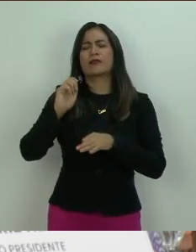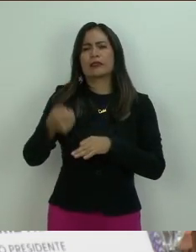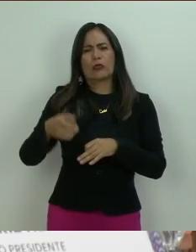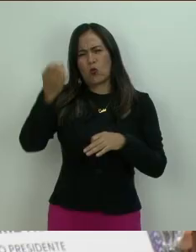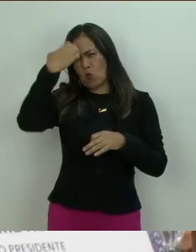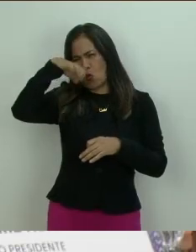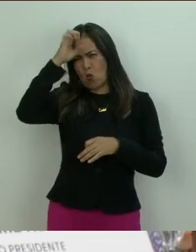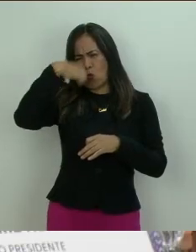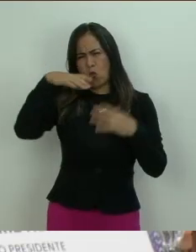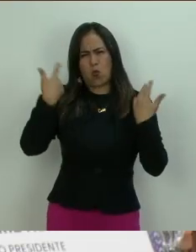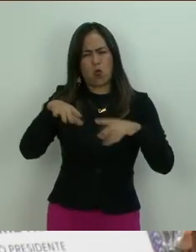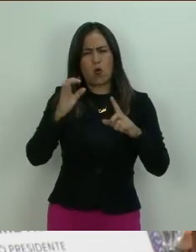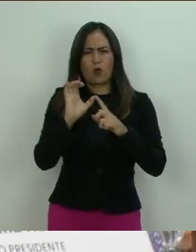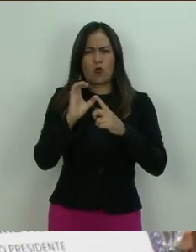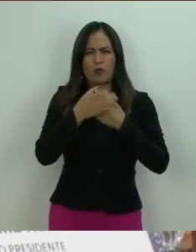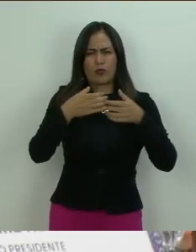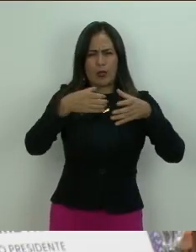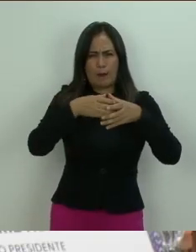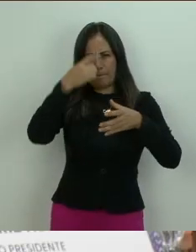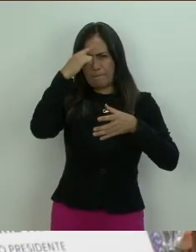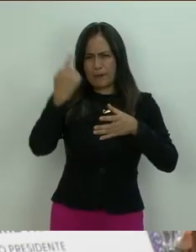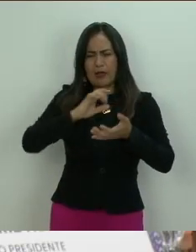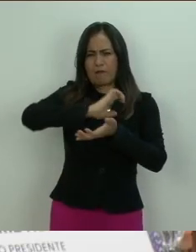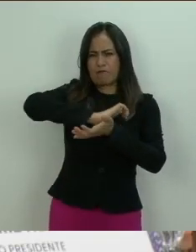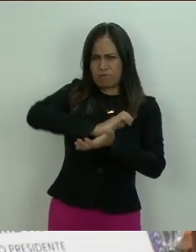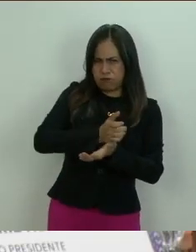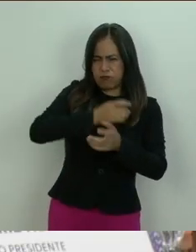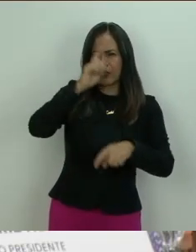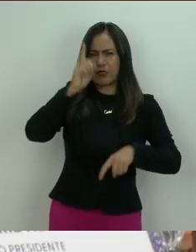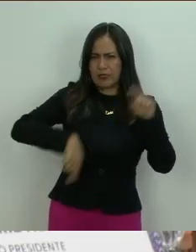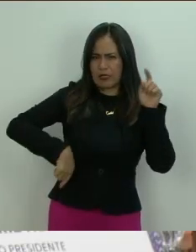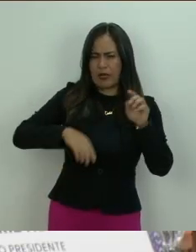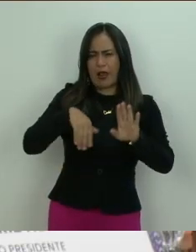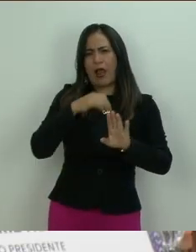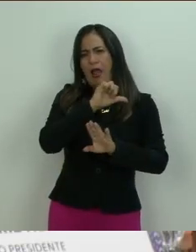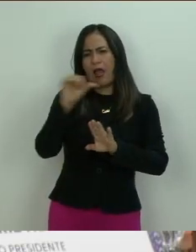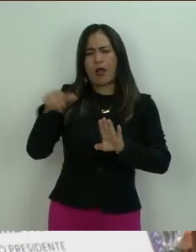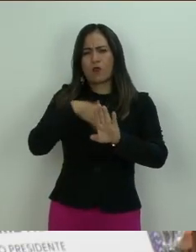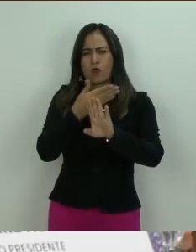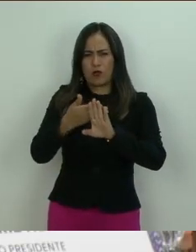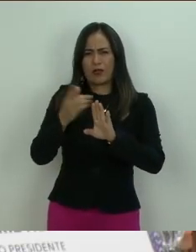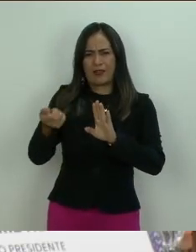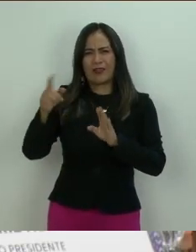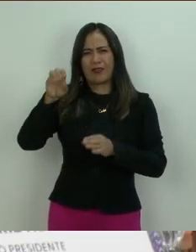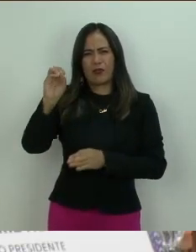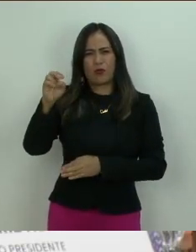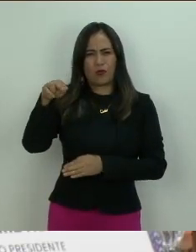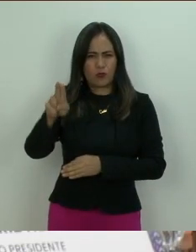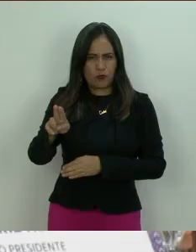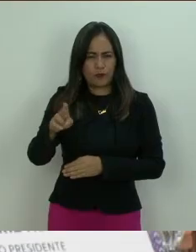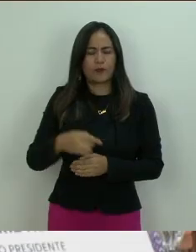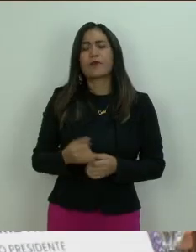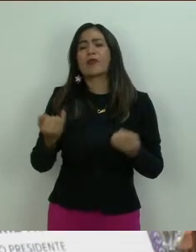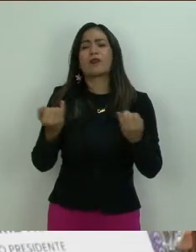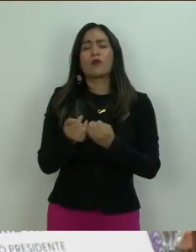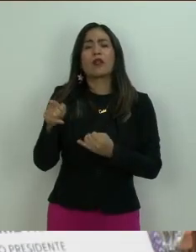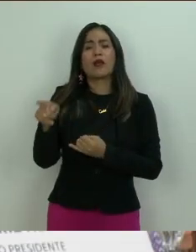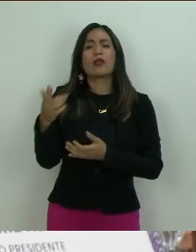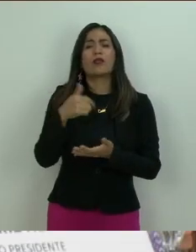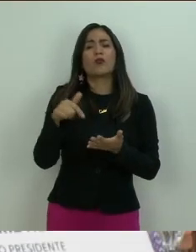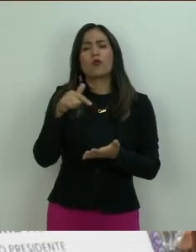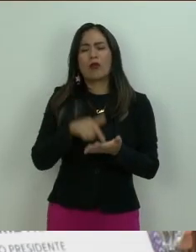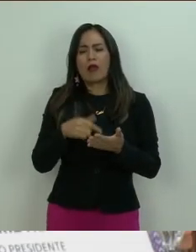experta del Comité para la Eliminación de la Discriminación contra la Mujer de las Naciones Unidas, espacio desde el cual